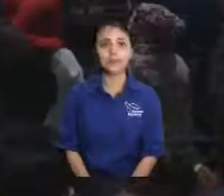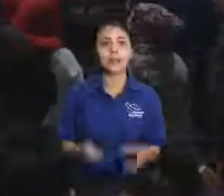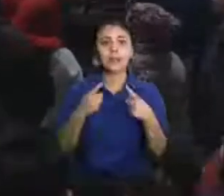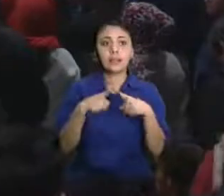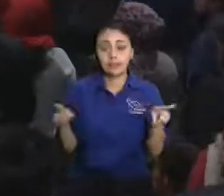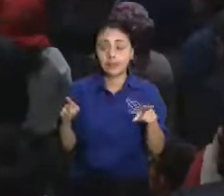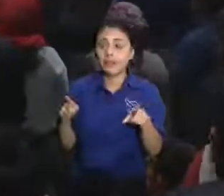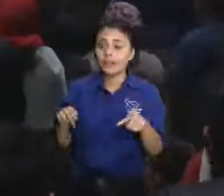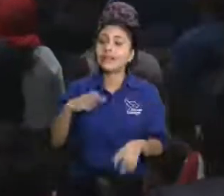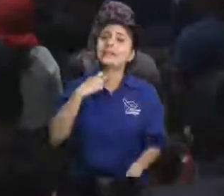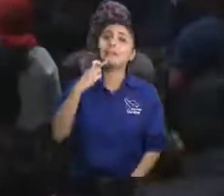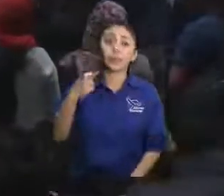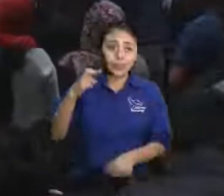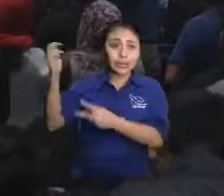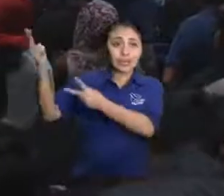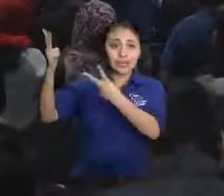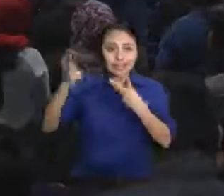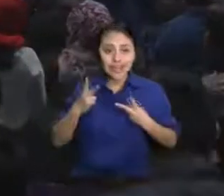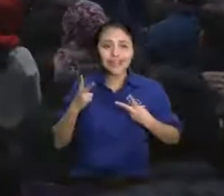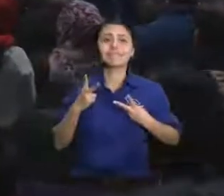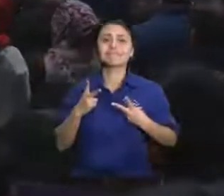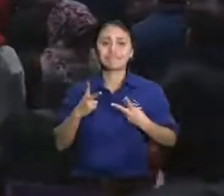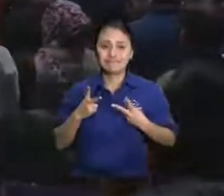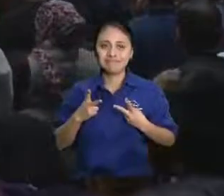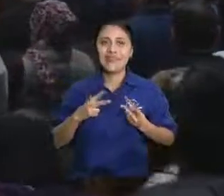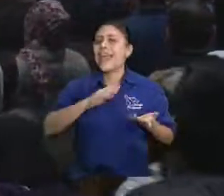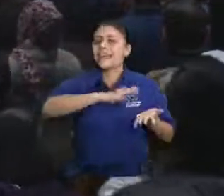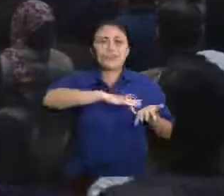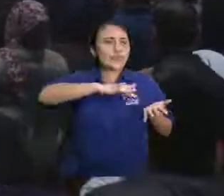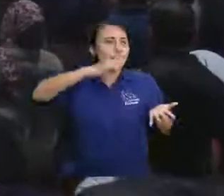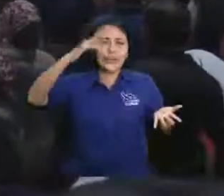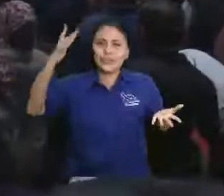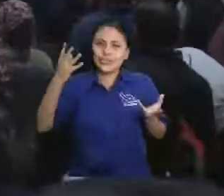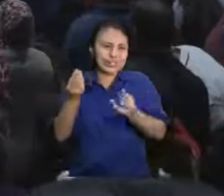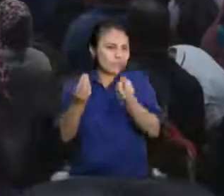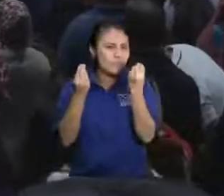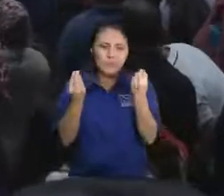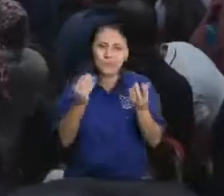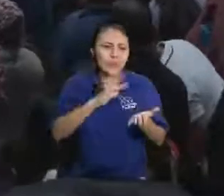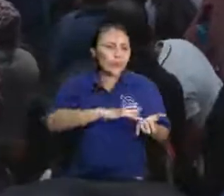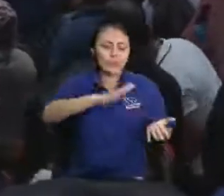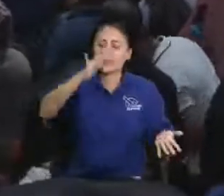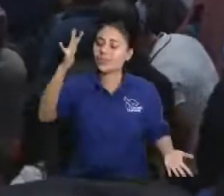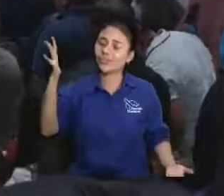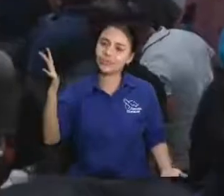Pero lo que viene es glorioso. Muy glorioso.